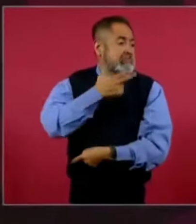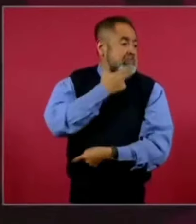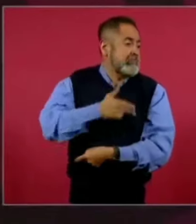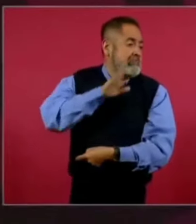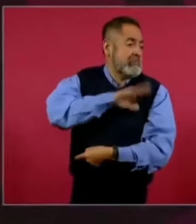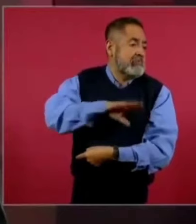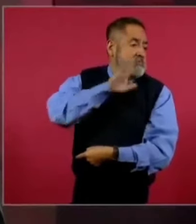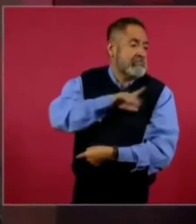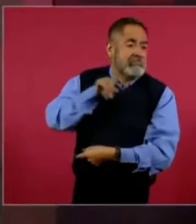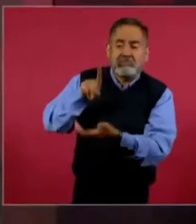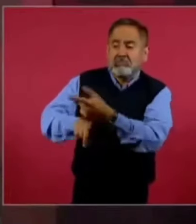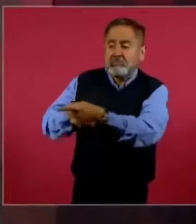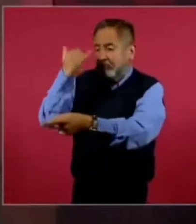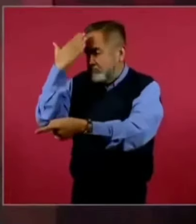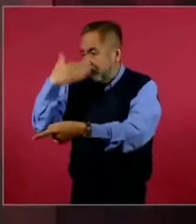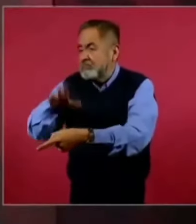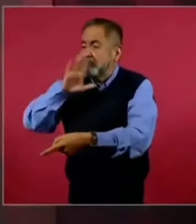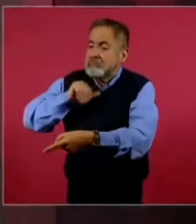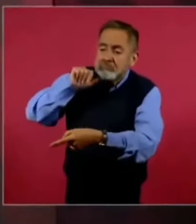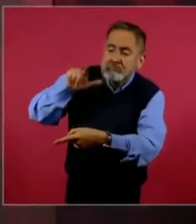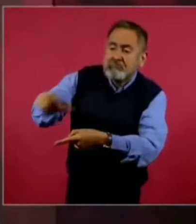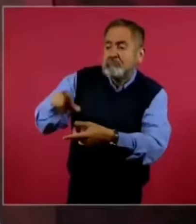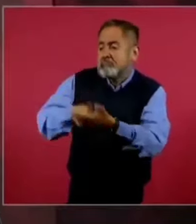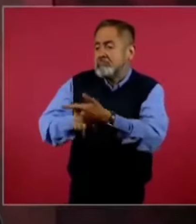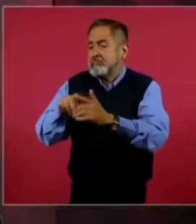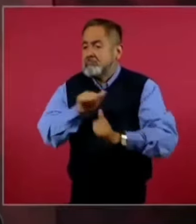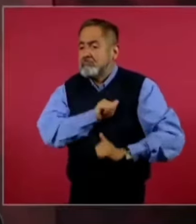la credibilidad del Ejército.